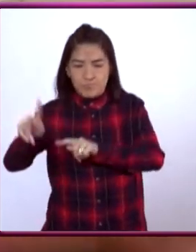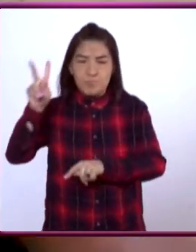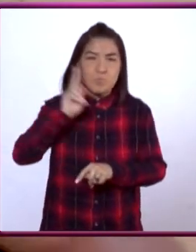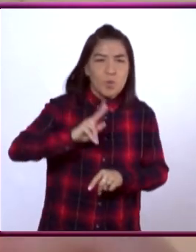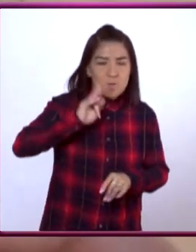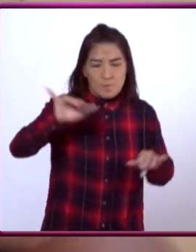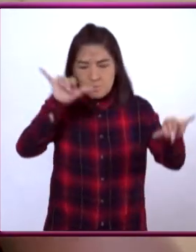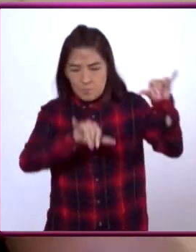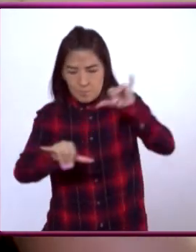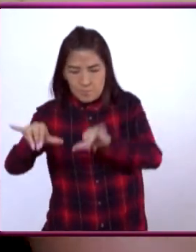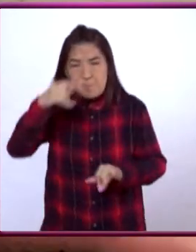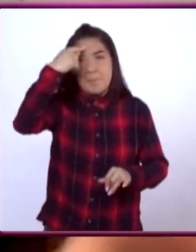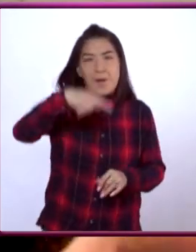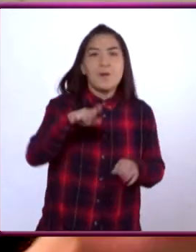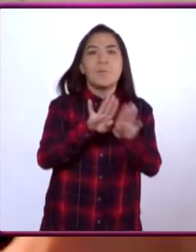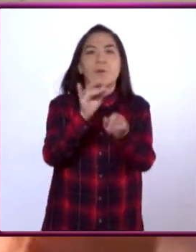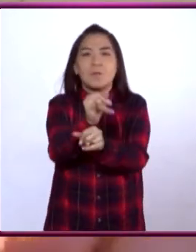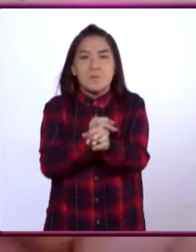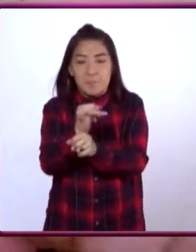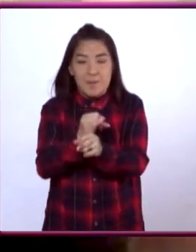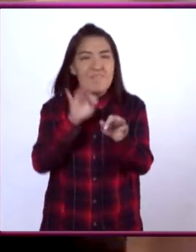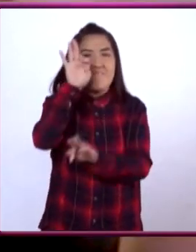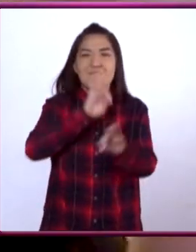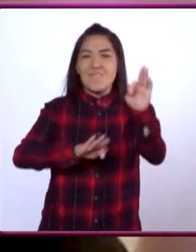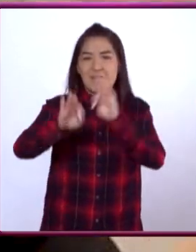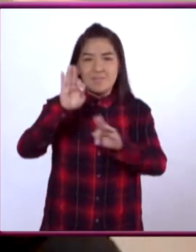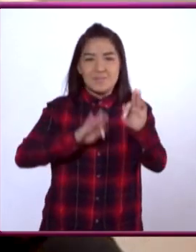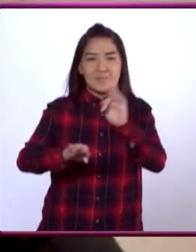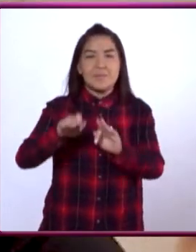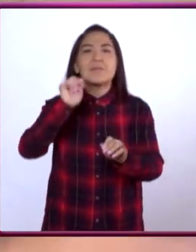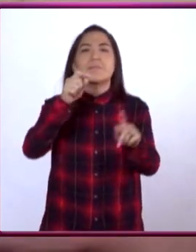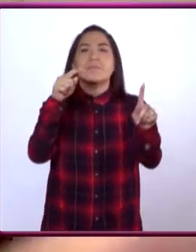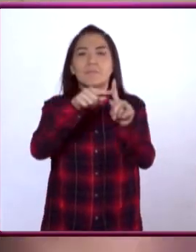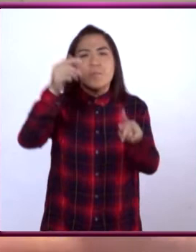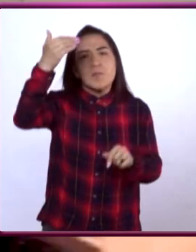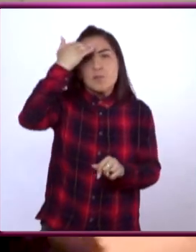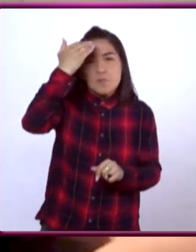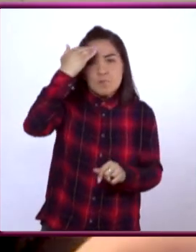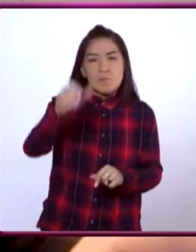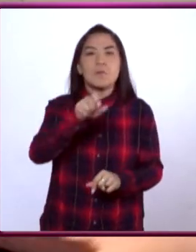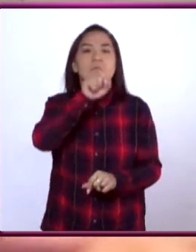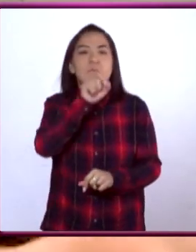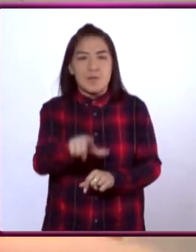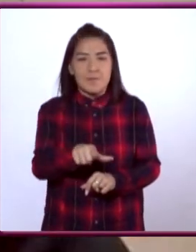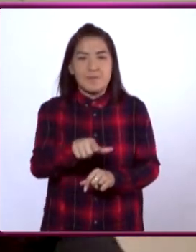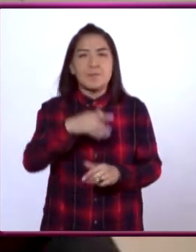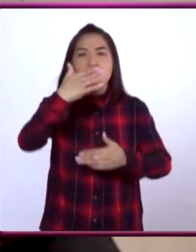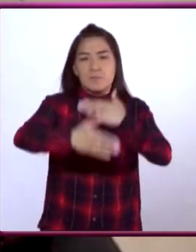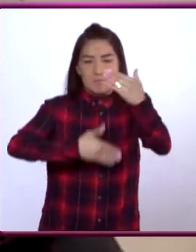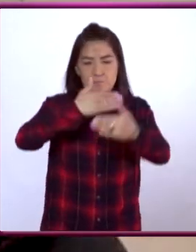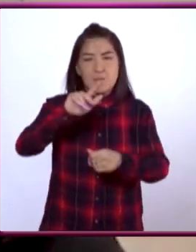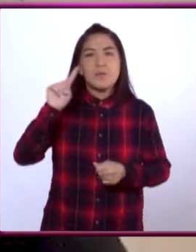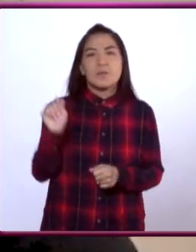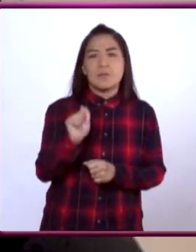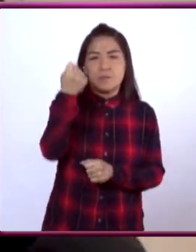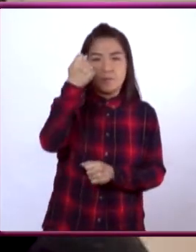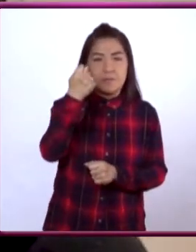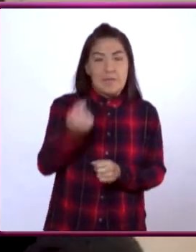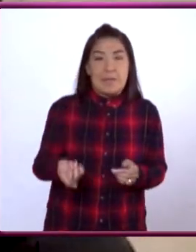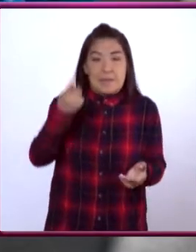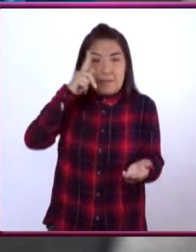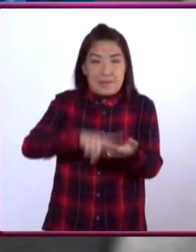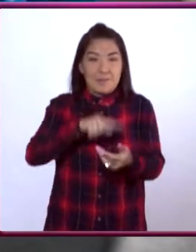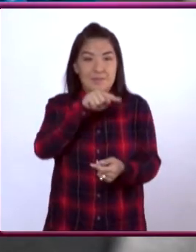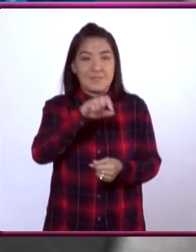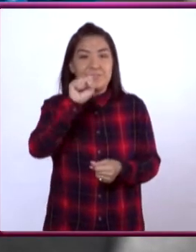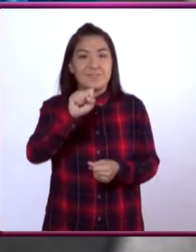de experimentos y colaboraciones para hacer investigación de física básica, o sea, generar conocimiento, pero también para poder avanzar la